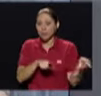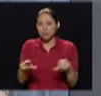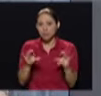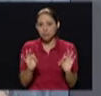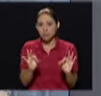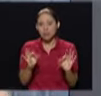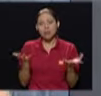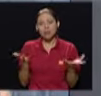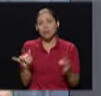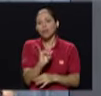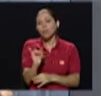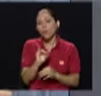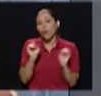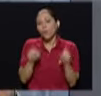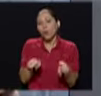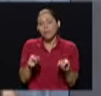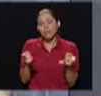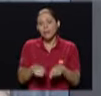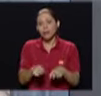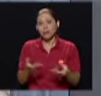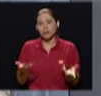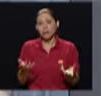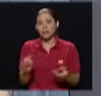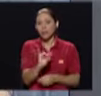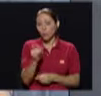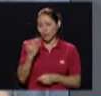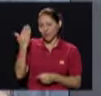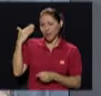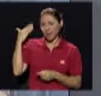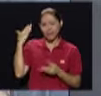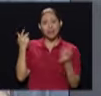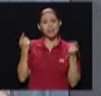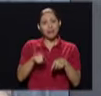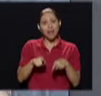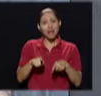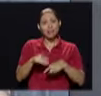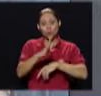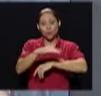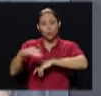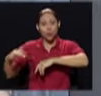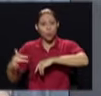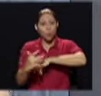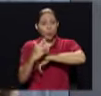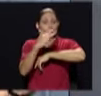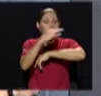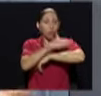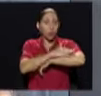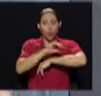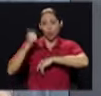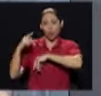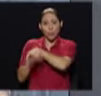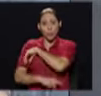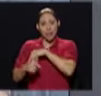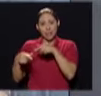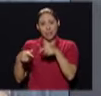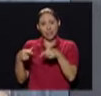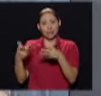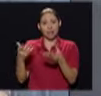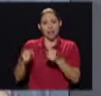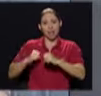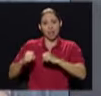preparar. Sí, podemos ser afectados y hemos sido en el pasado afectados por tsunamis transoceánicos o inclusive